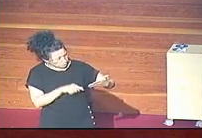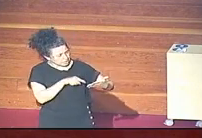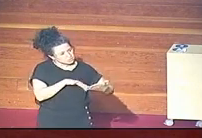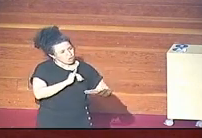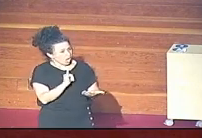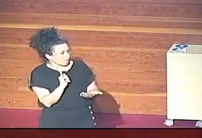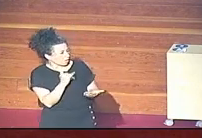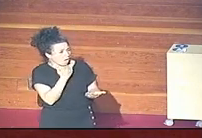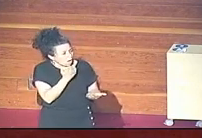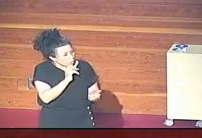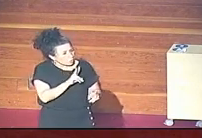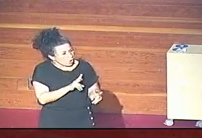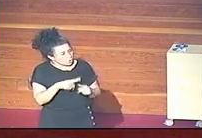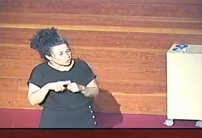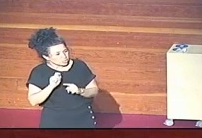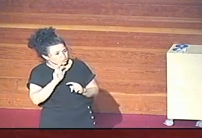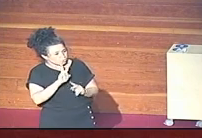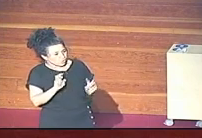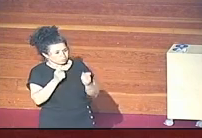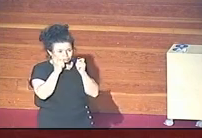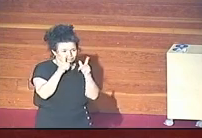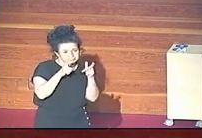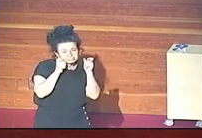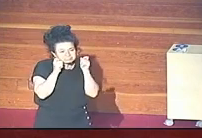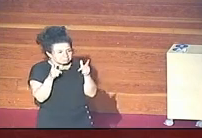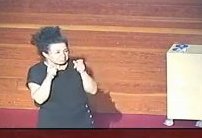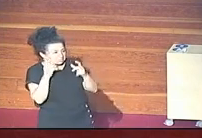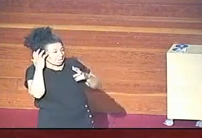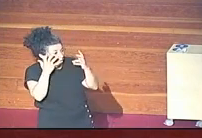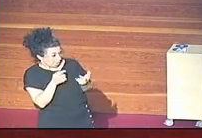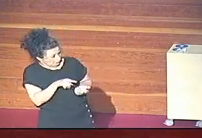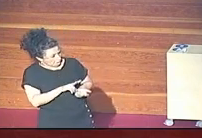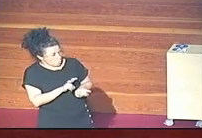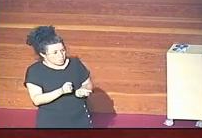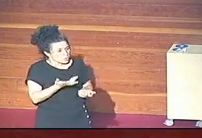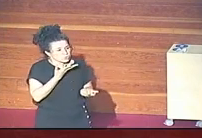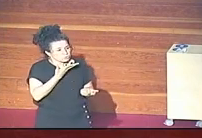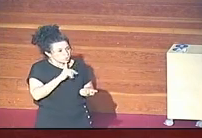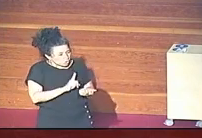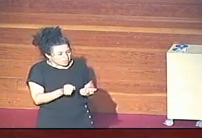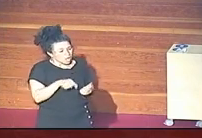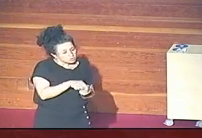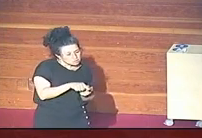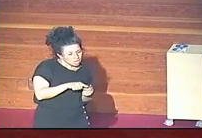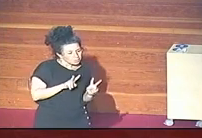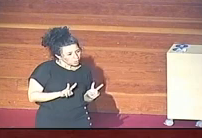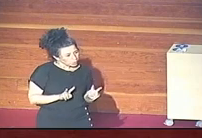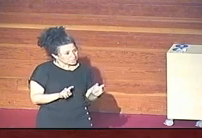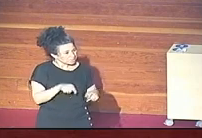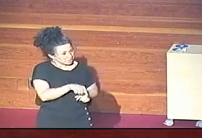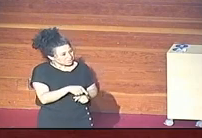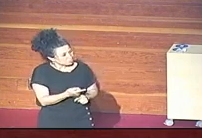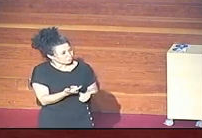esto no sabía esta especie no sabía esta situación o desconocía esta iniciativa no nos gusta aprender